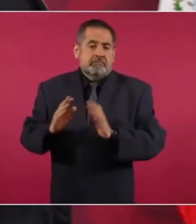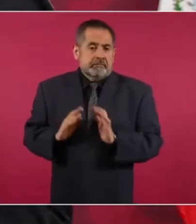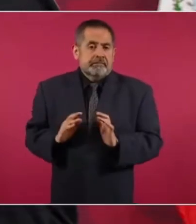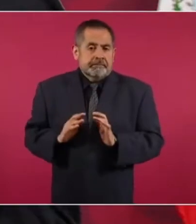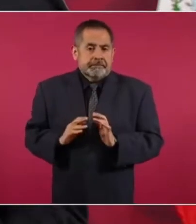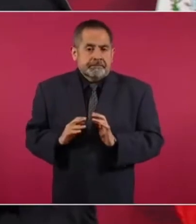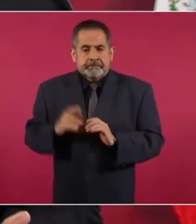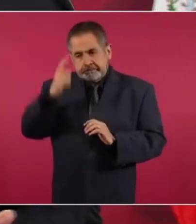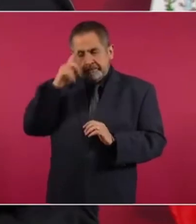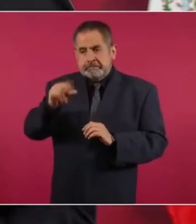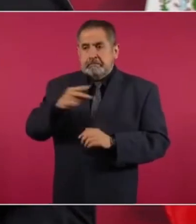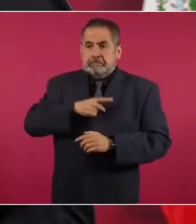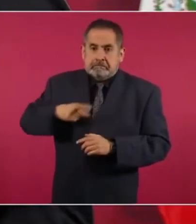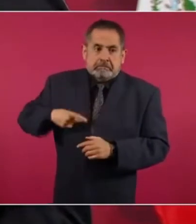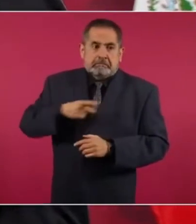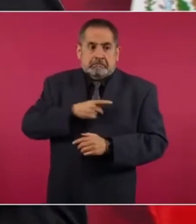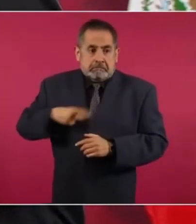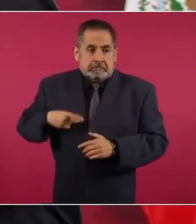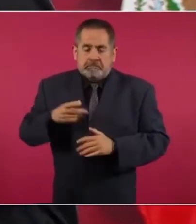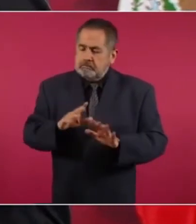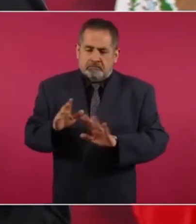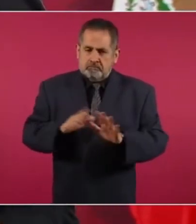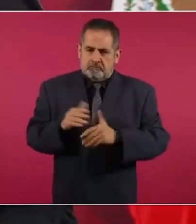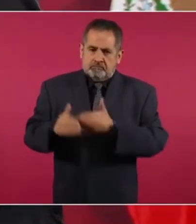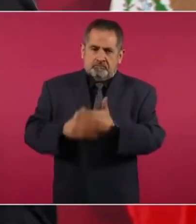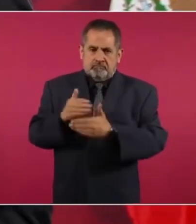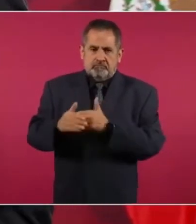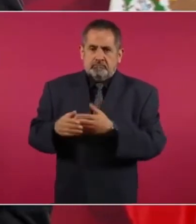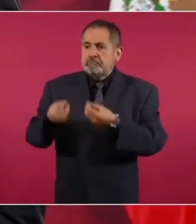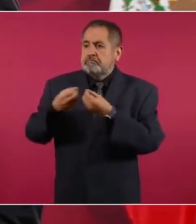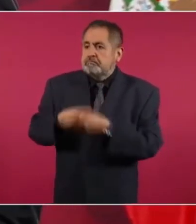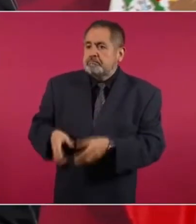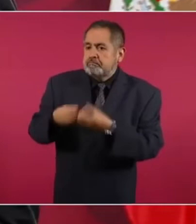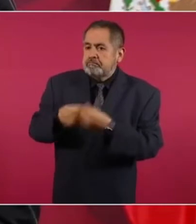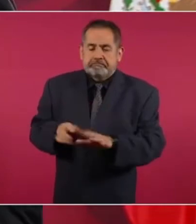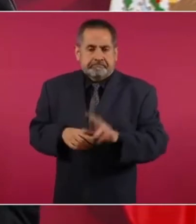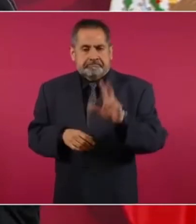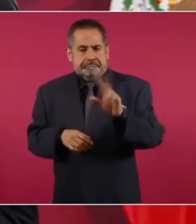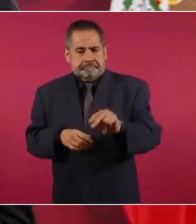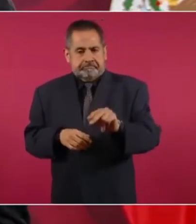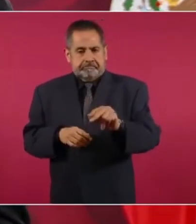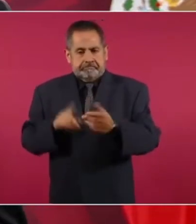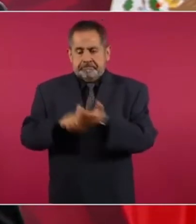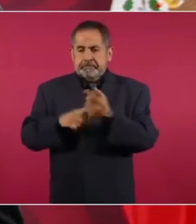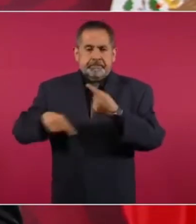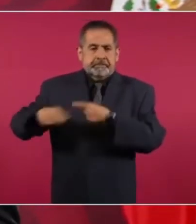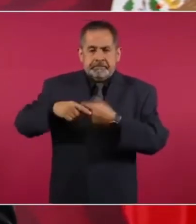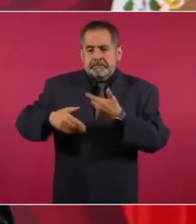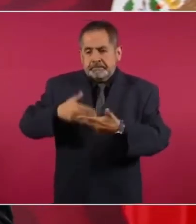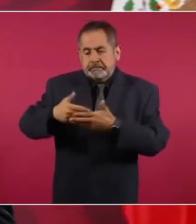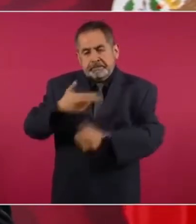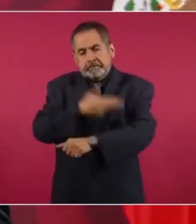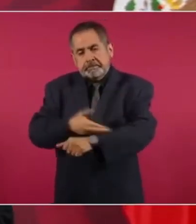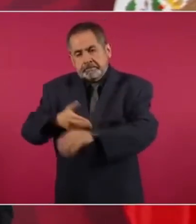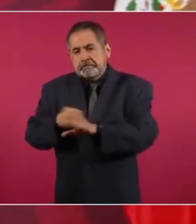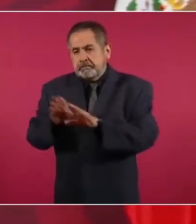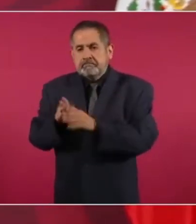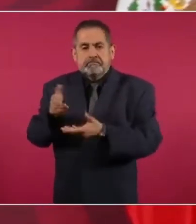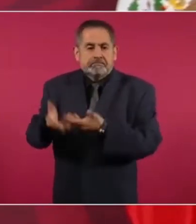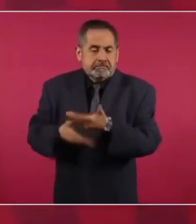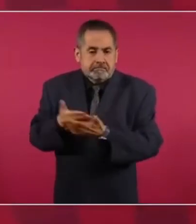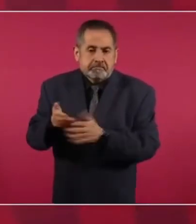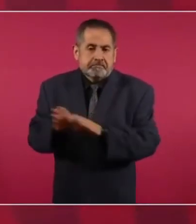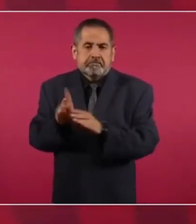sin números rojos, sin déficit, y que al mismo tiempo den un servicio.